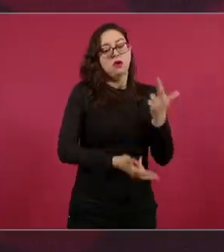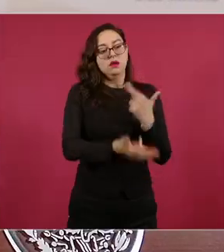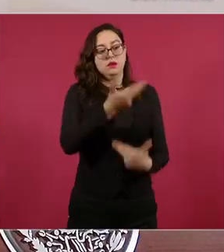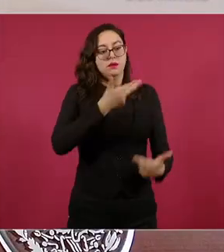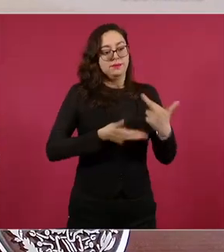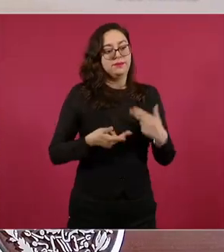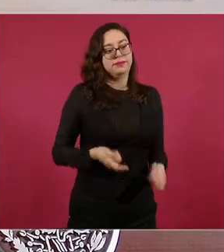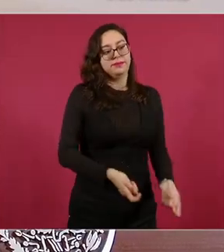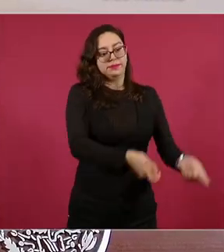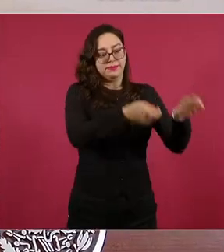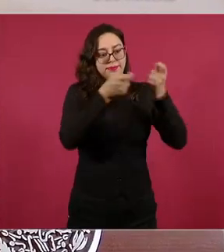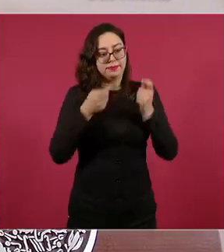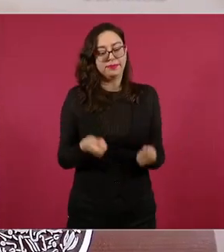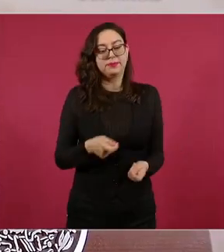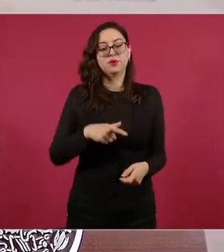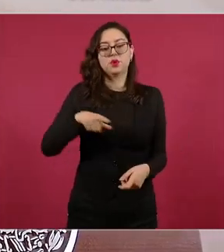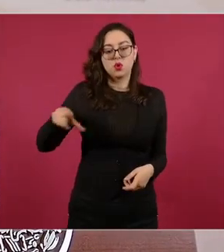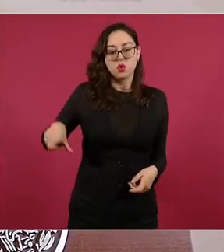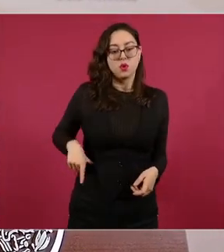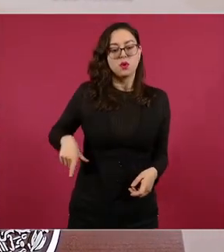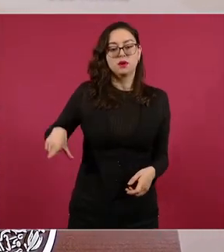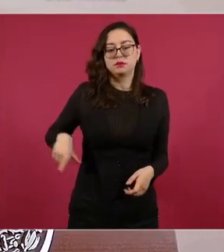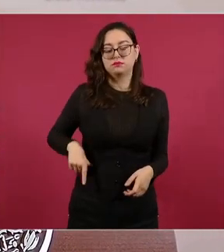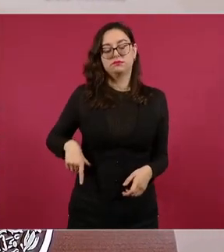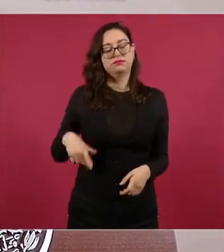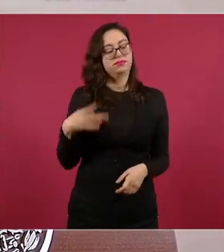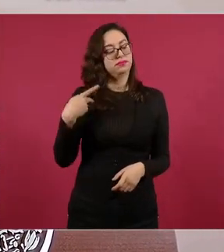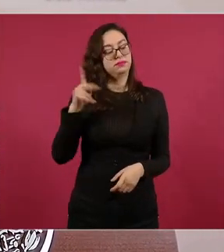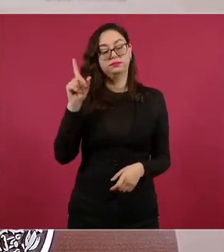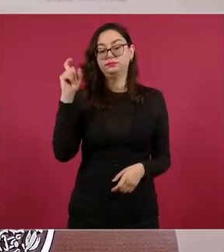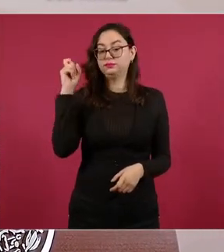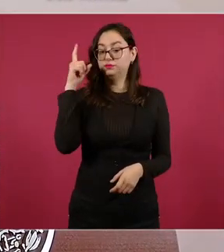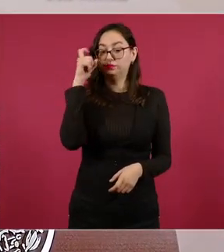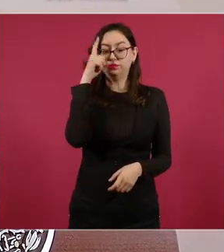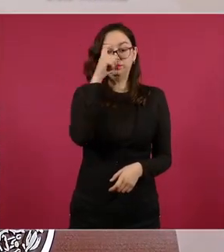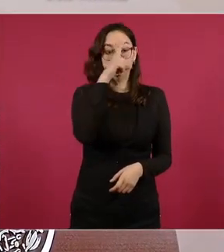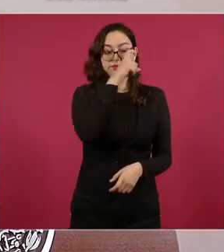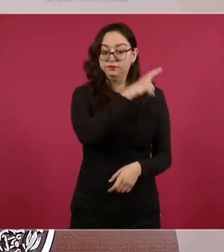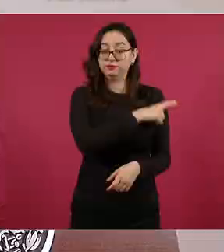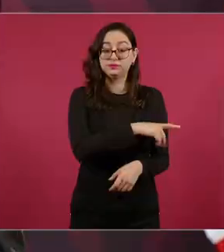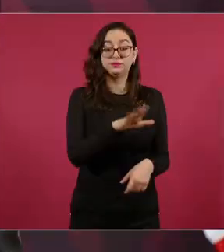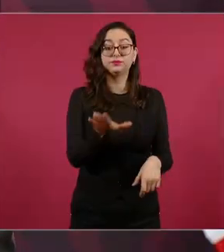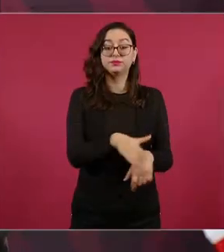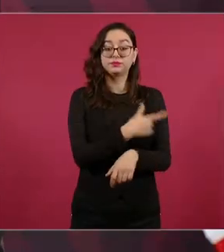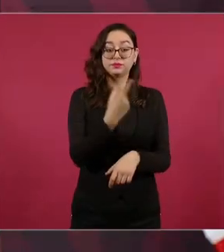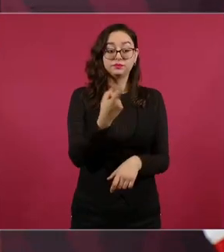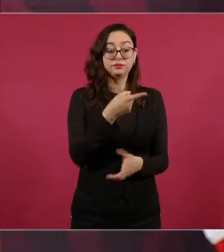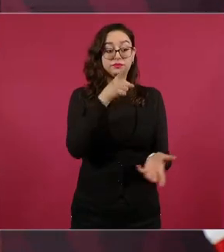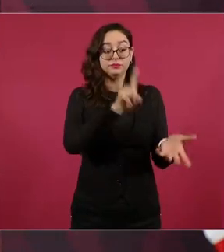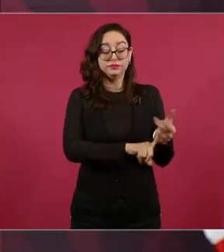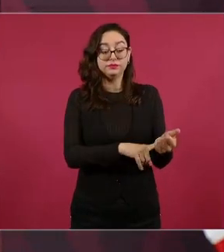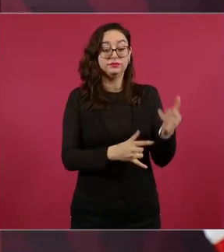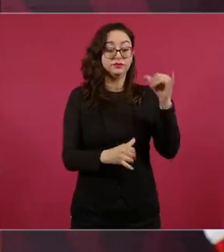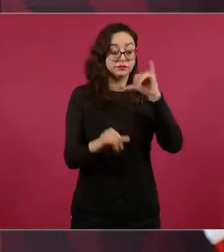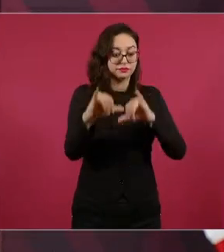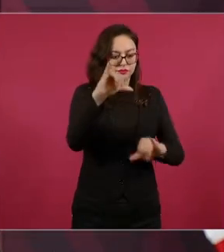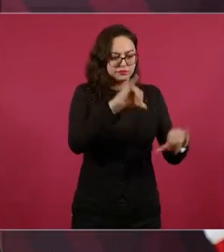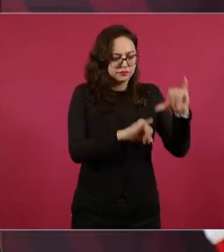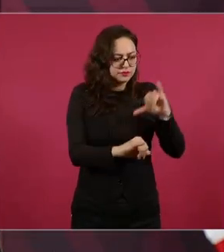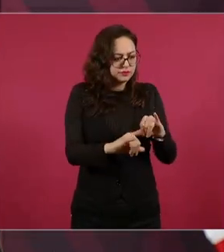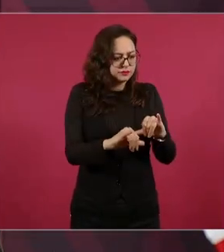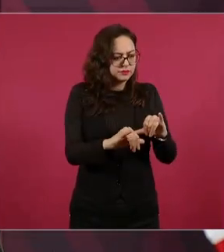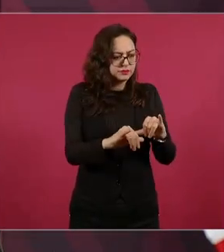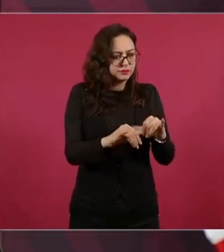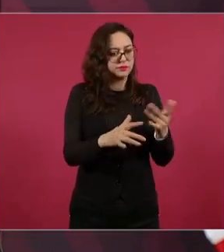integrándolo, pero nos ha costado porque todos los laboratorios subrogados,